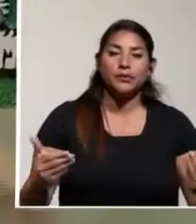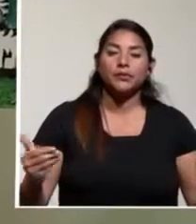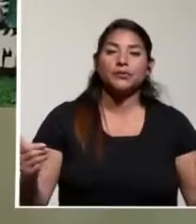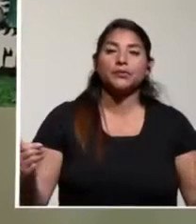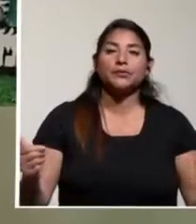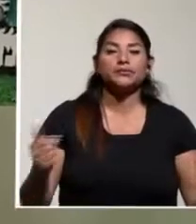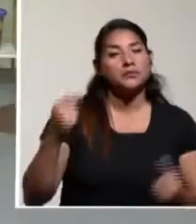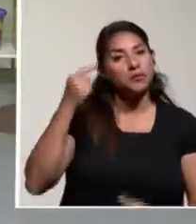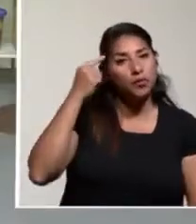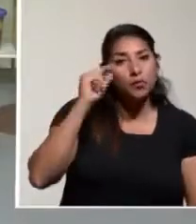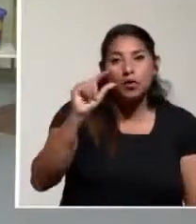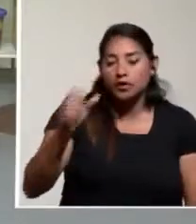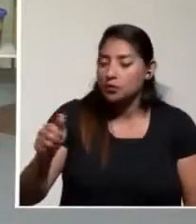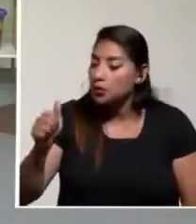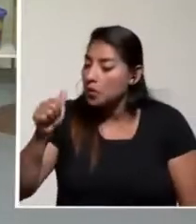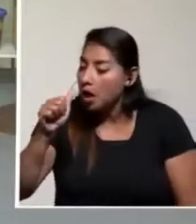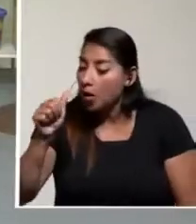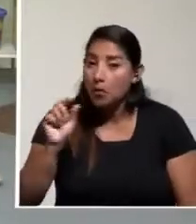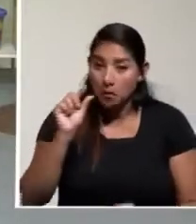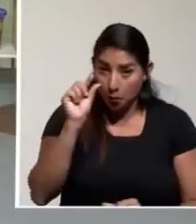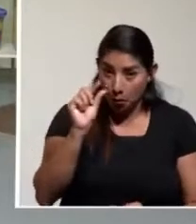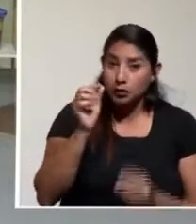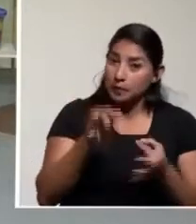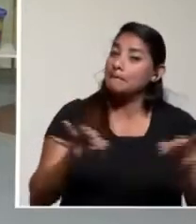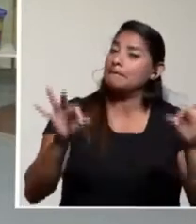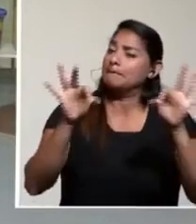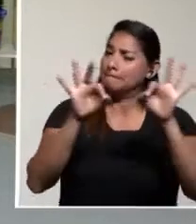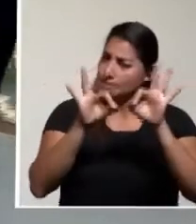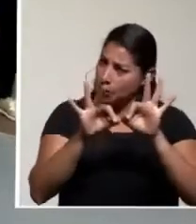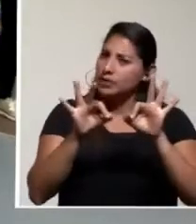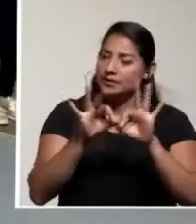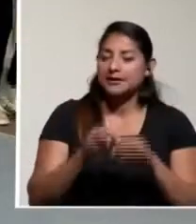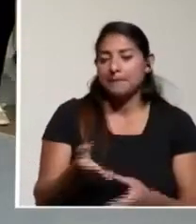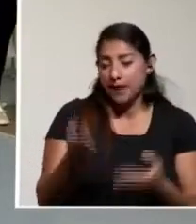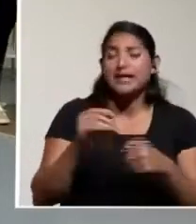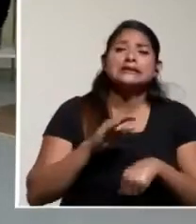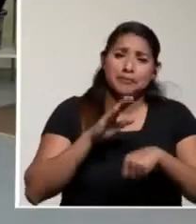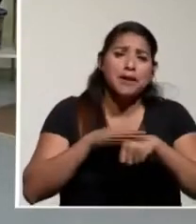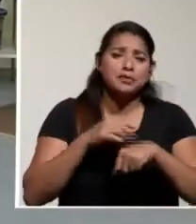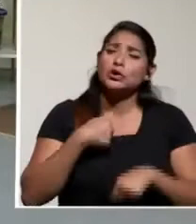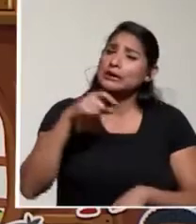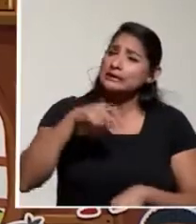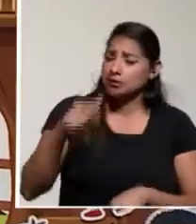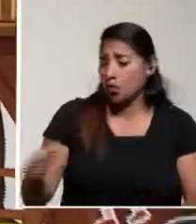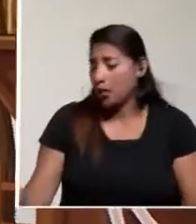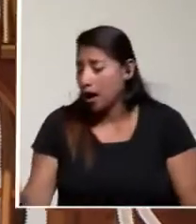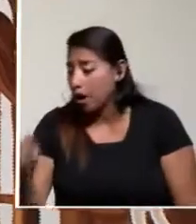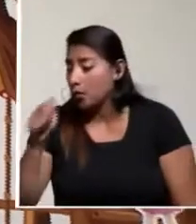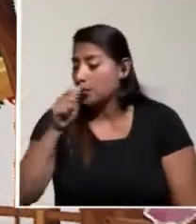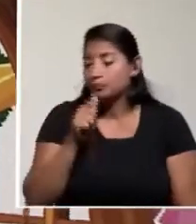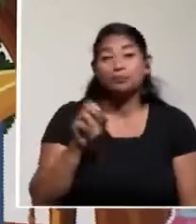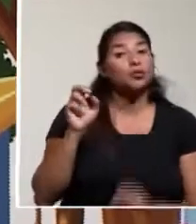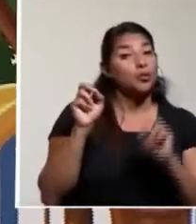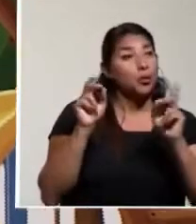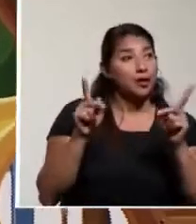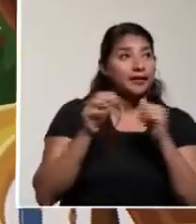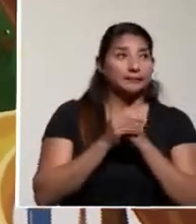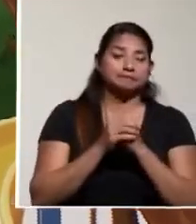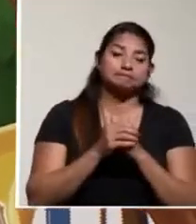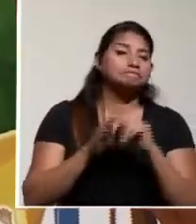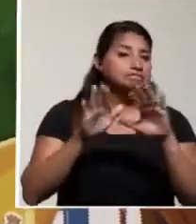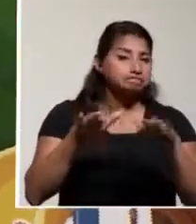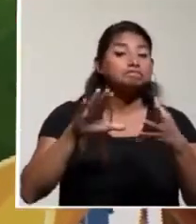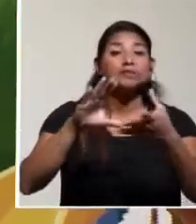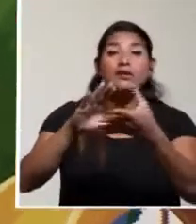Si se pueden tomar un traguito de agua. Ay, sí, muy bien. ¿Verdad, niña Carla? Le voy a dar oportunidad. Permiso. ¿Verdad? Voy a aprovechar entonces.